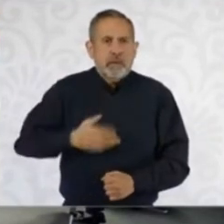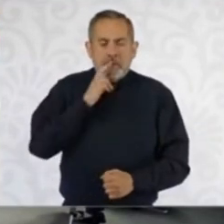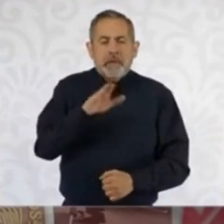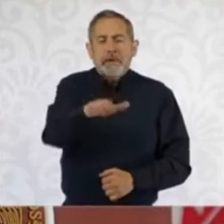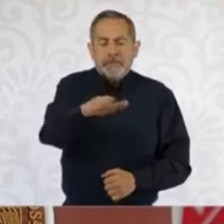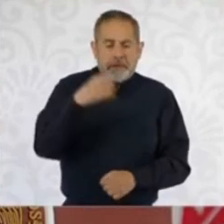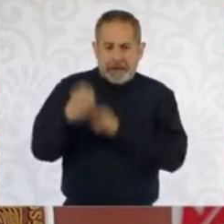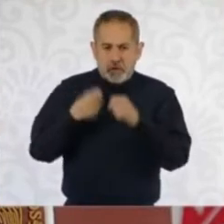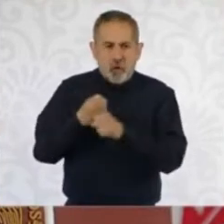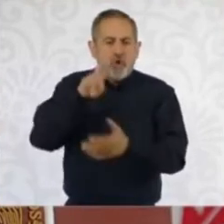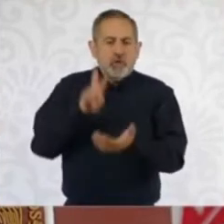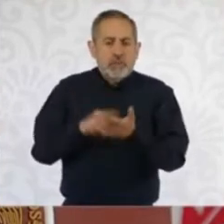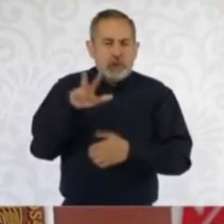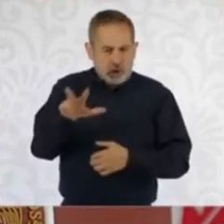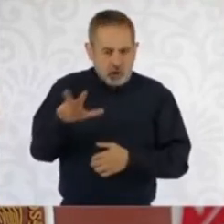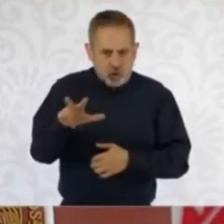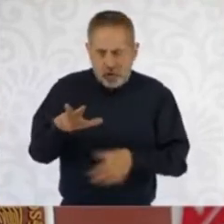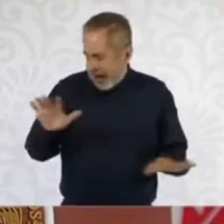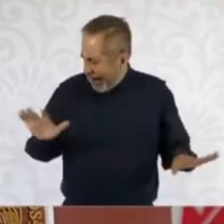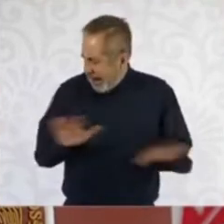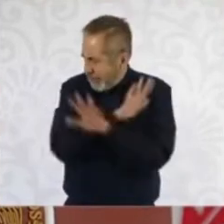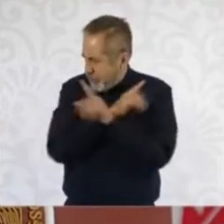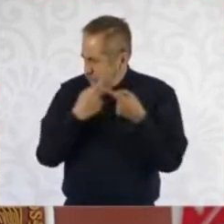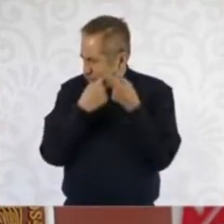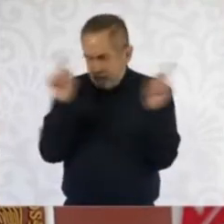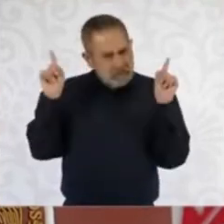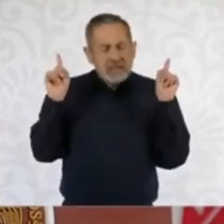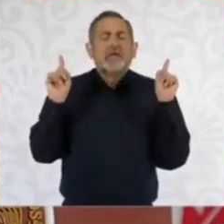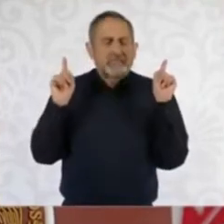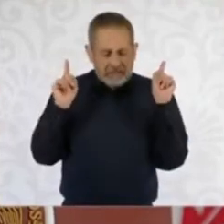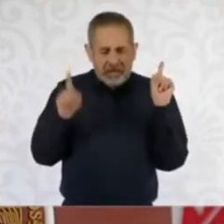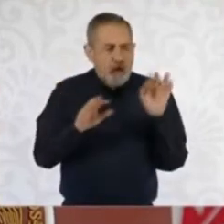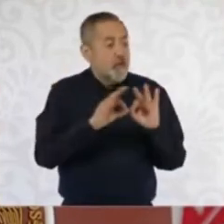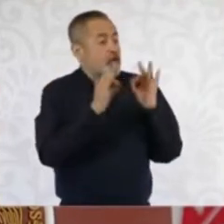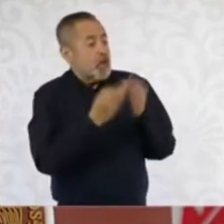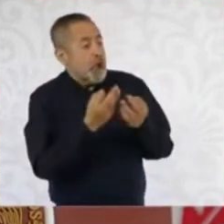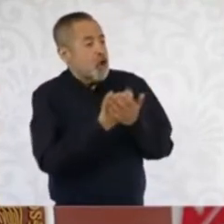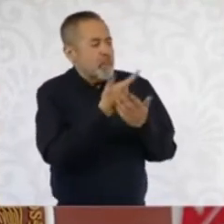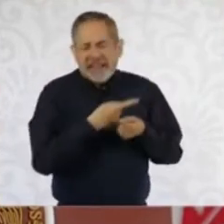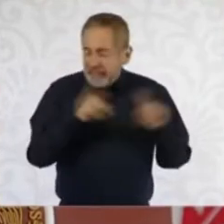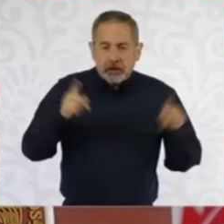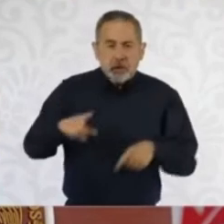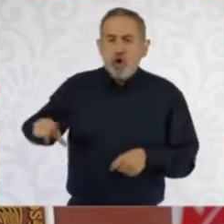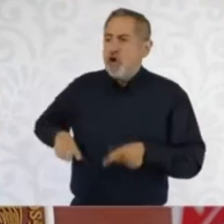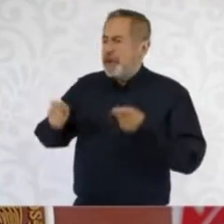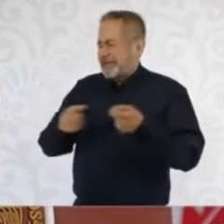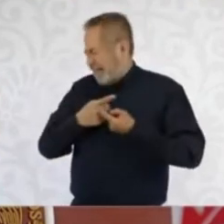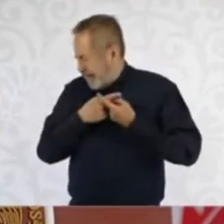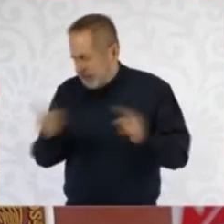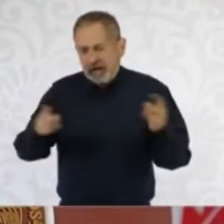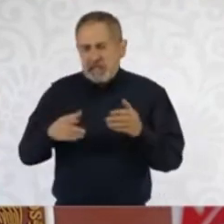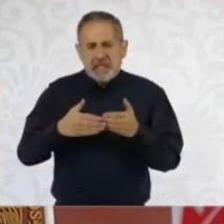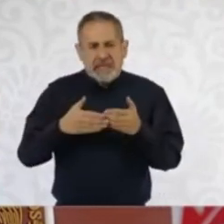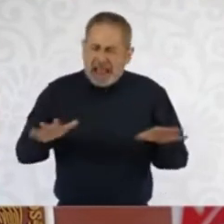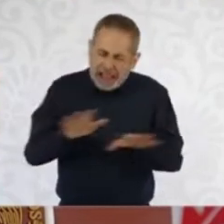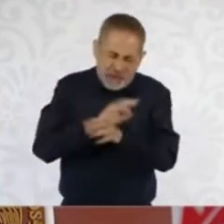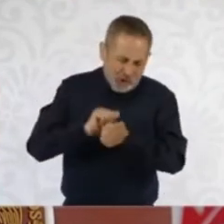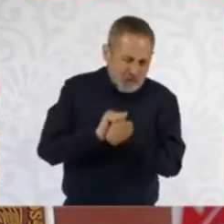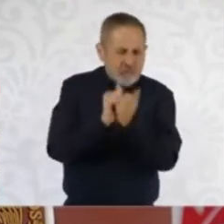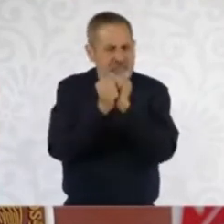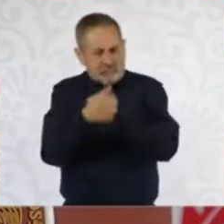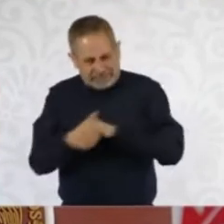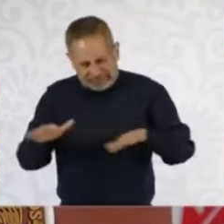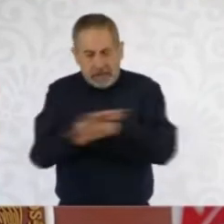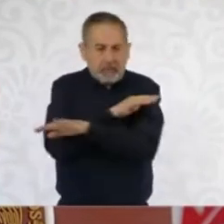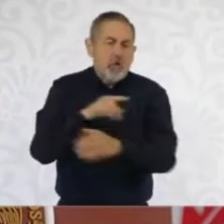el régimen, el modelo económico y la manera de gobernar. Una transformación de